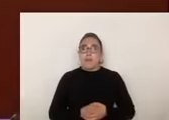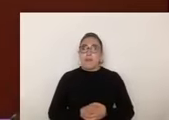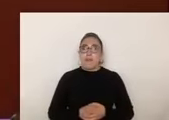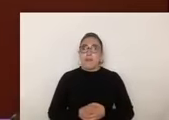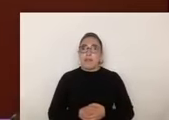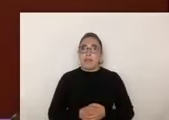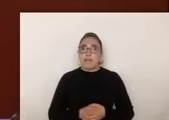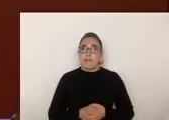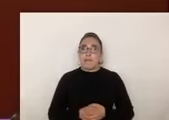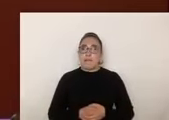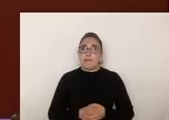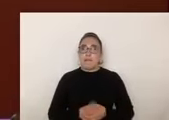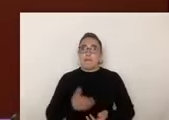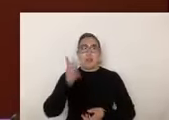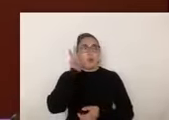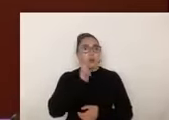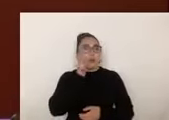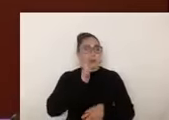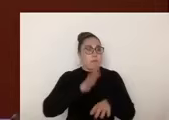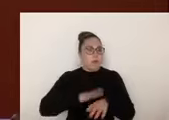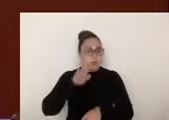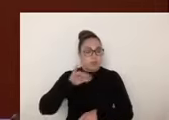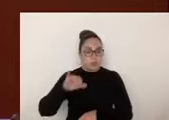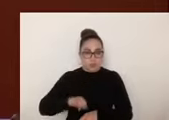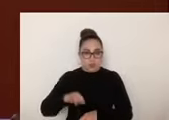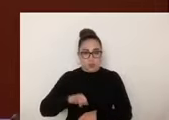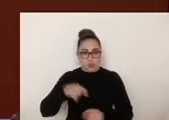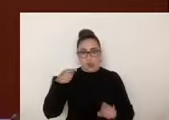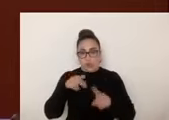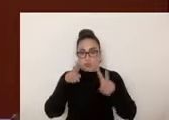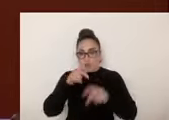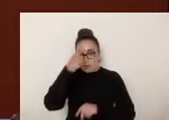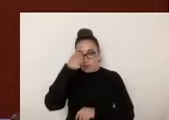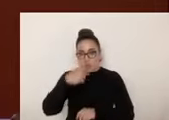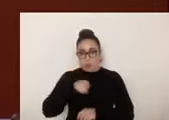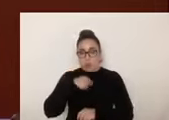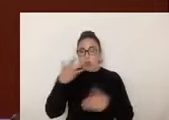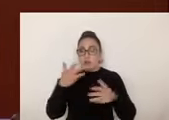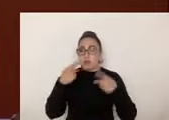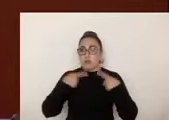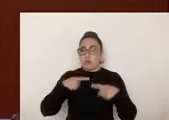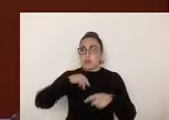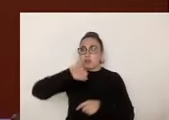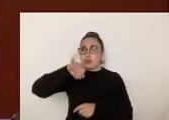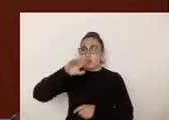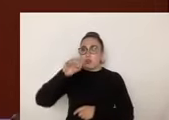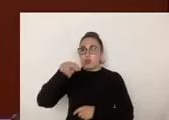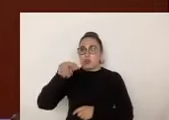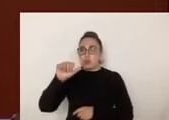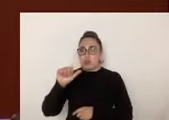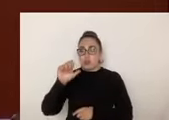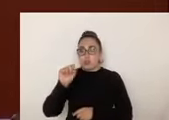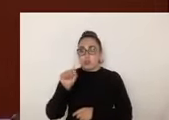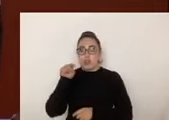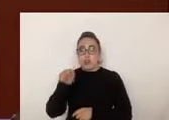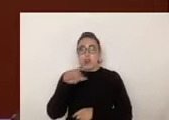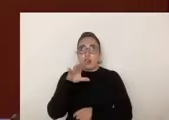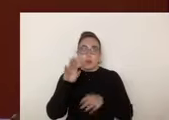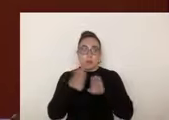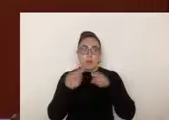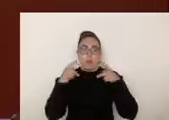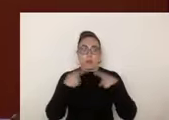más interesante en esta materia, en mi opinión, es uno de Jonathan Darley. Darley es famoso entre los penalistas porque a partir